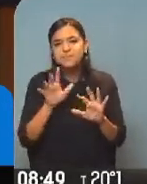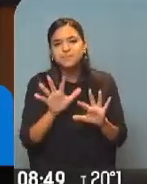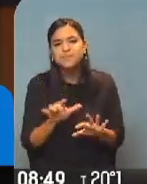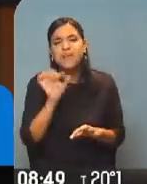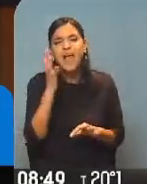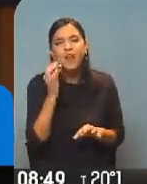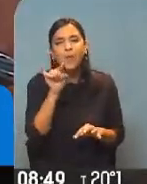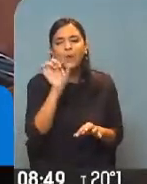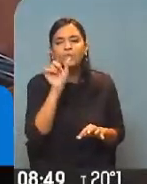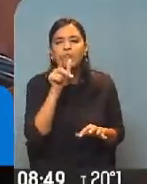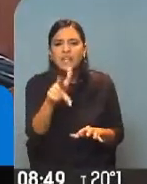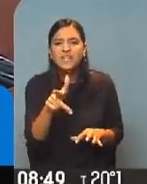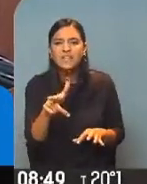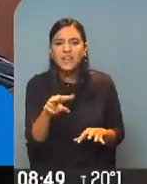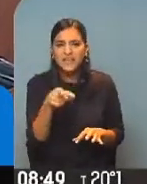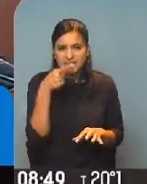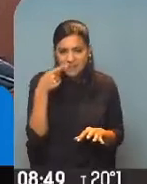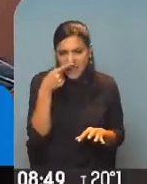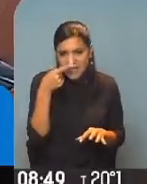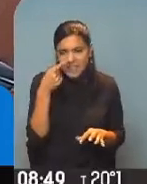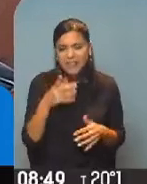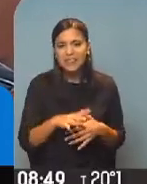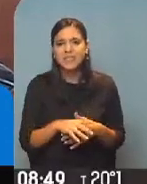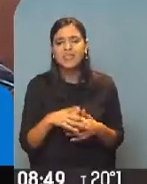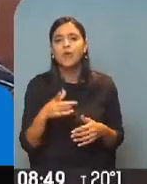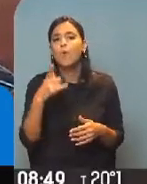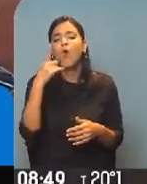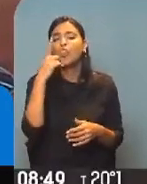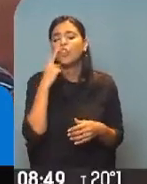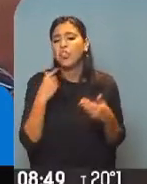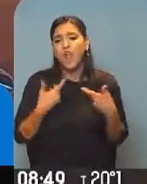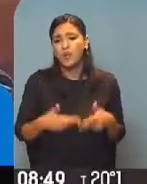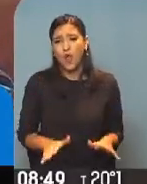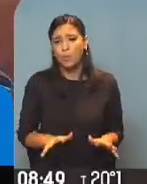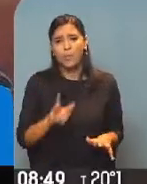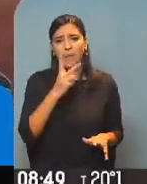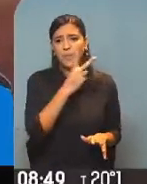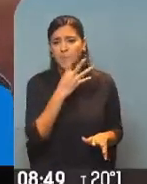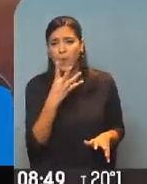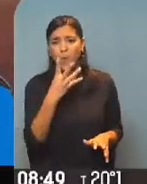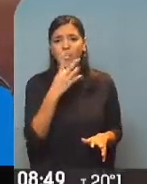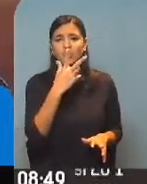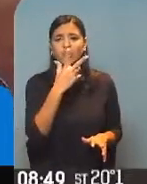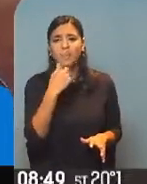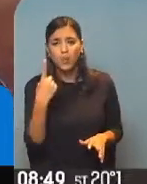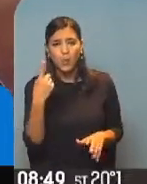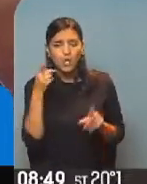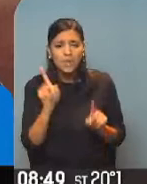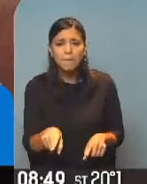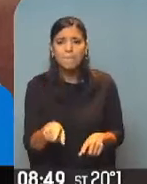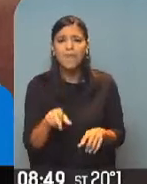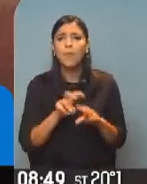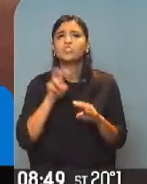punto bárbara me pareció muy interesante tener un día normal el 24 y el 31 no saltear